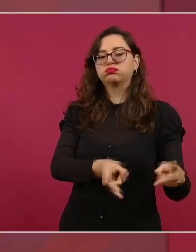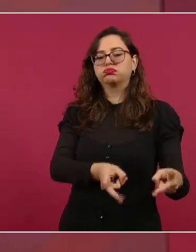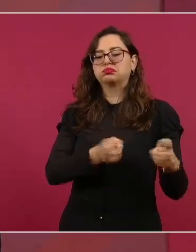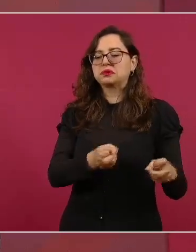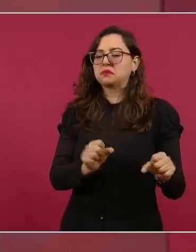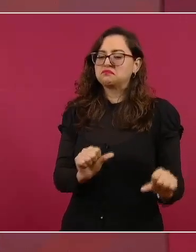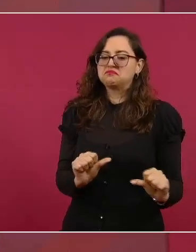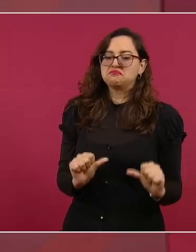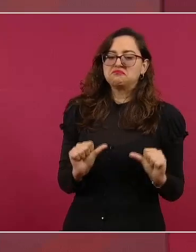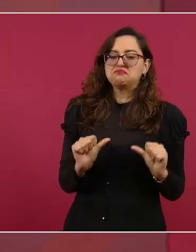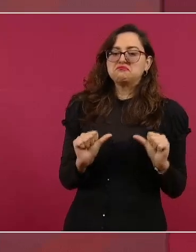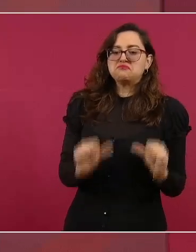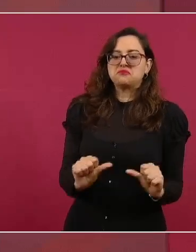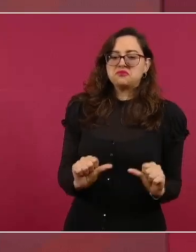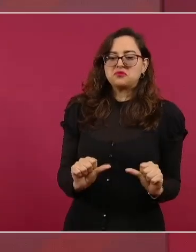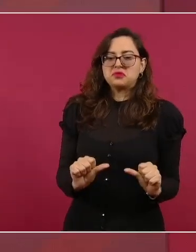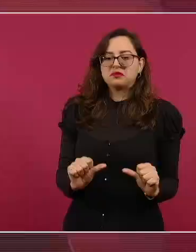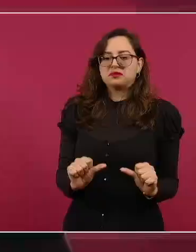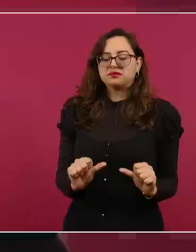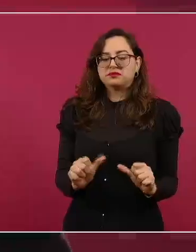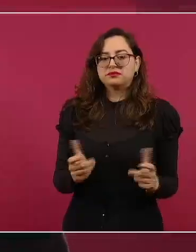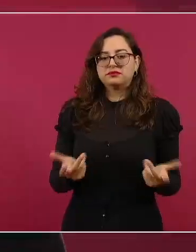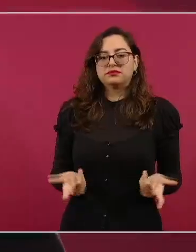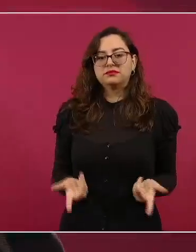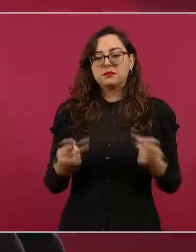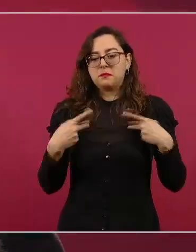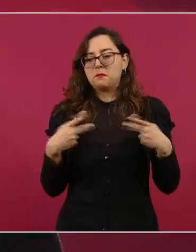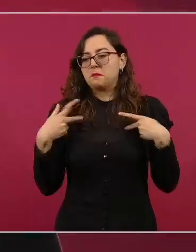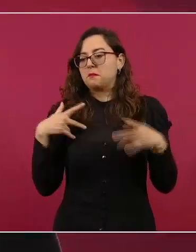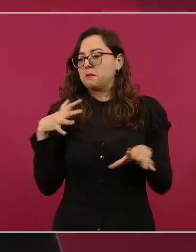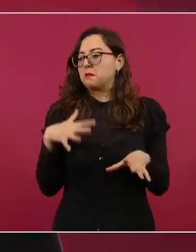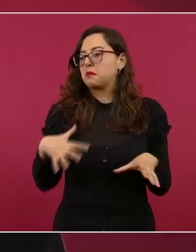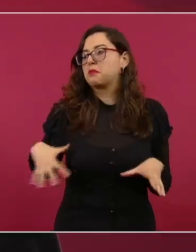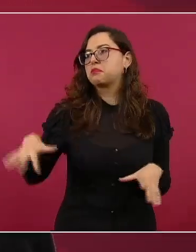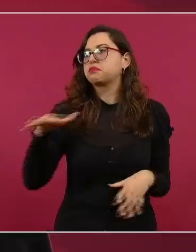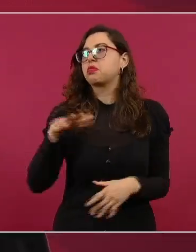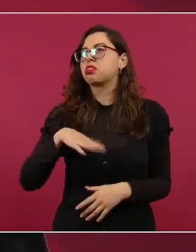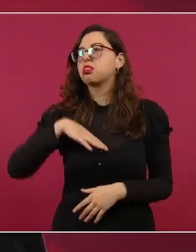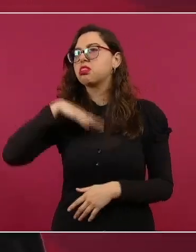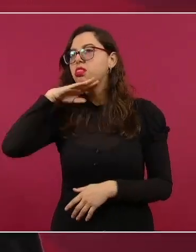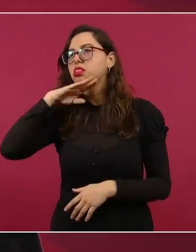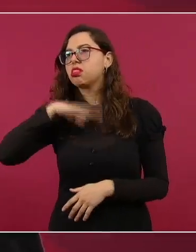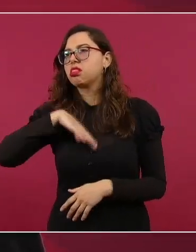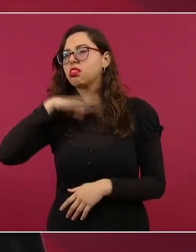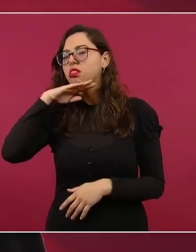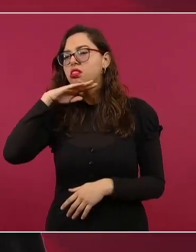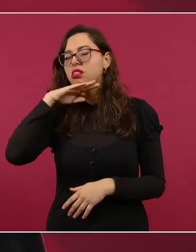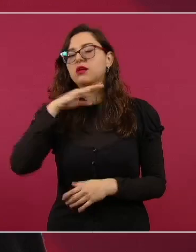a nuestros países en beneficio de una minoría rapaz.